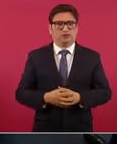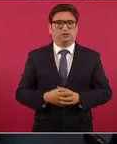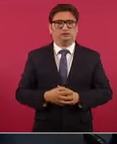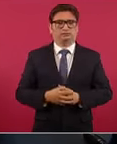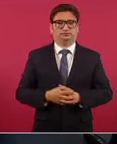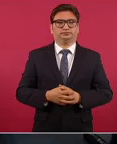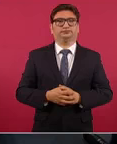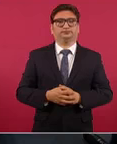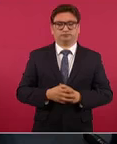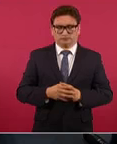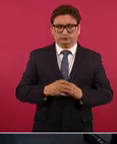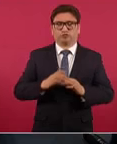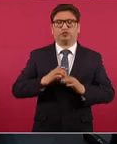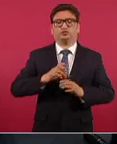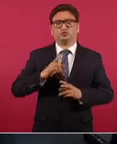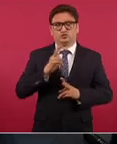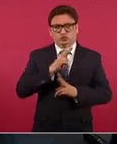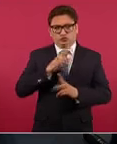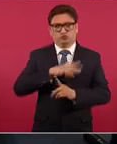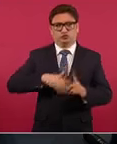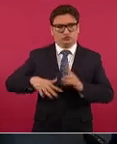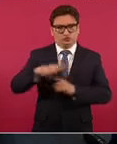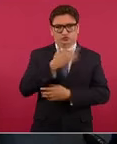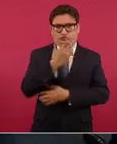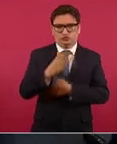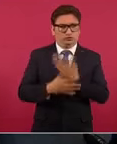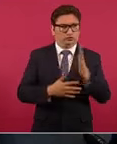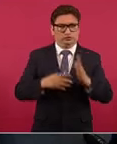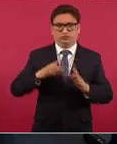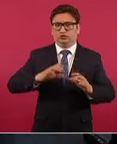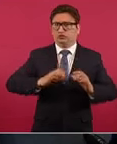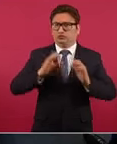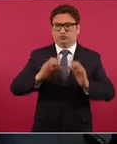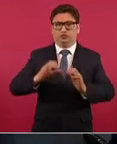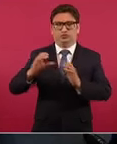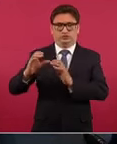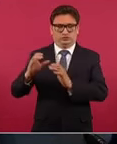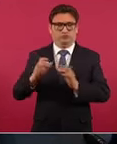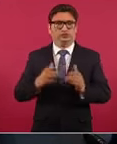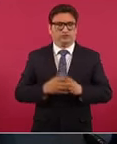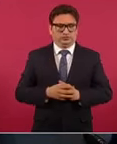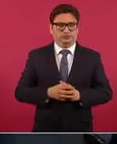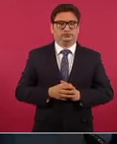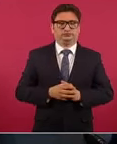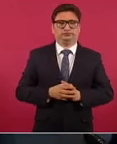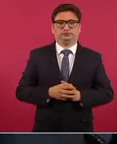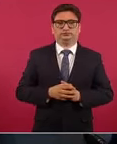se está cuidando el medio ambiente no se está afectando